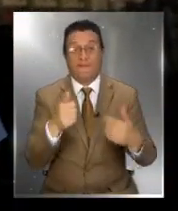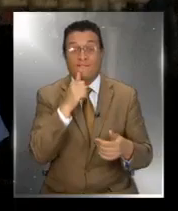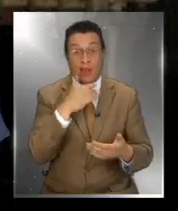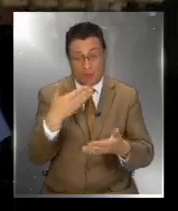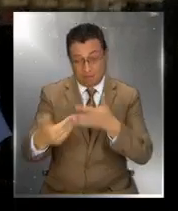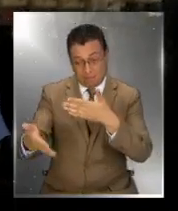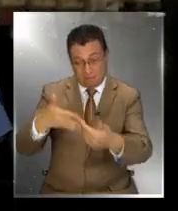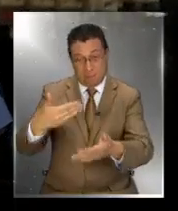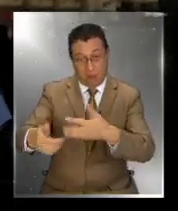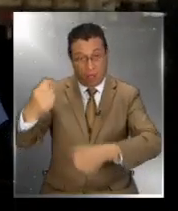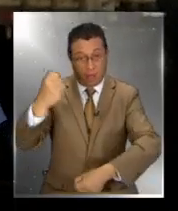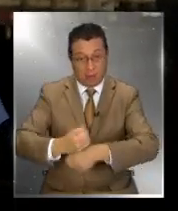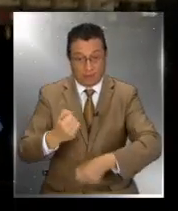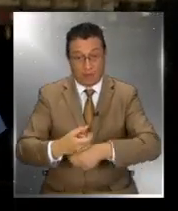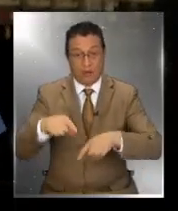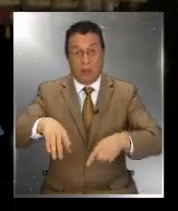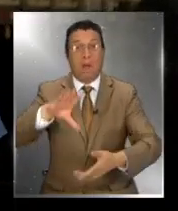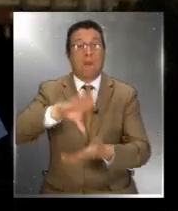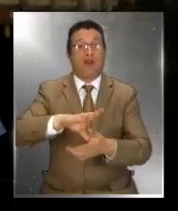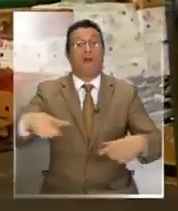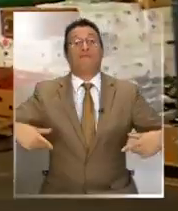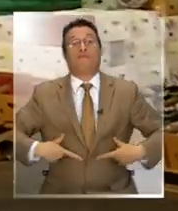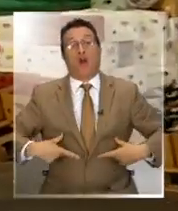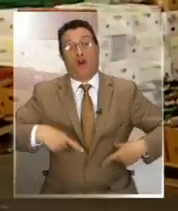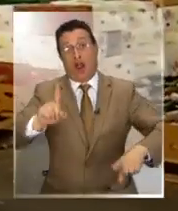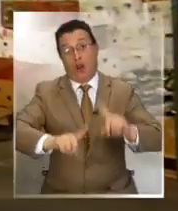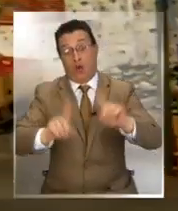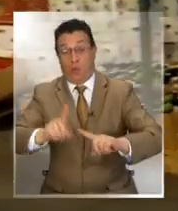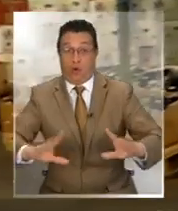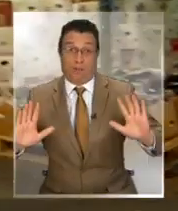¿no? Si aquí en este país es que no trabaja, qué flojo, no más nada.